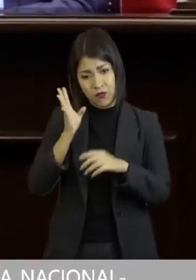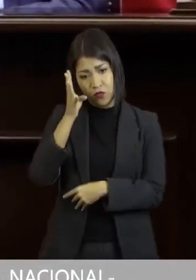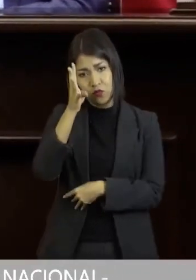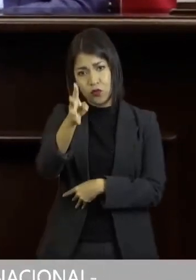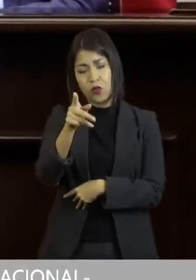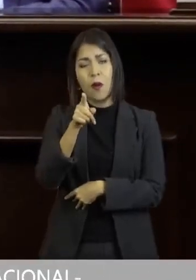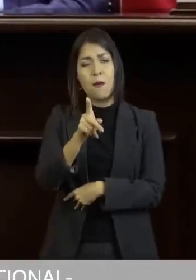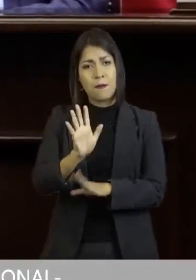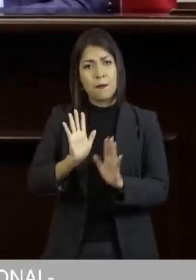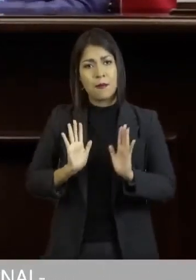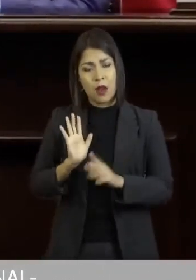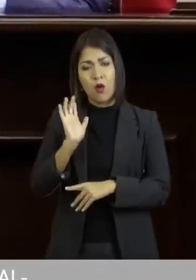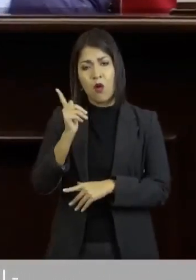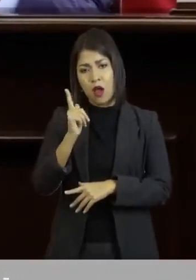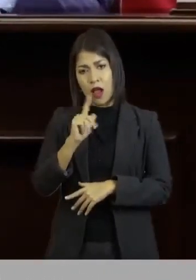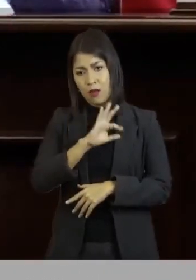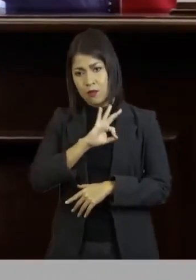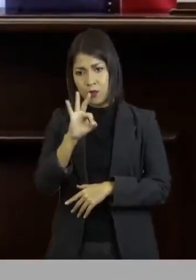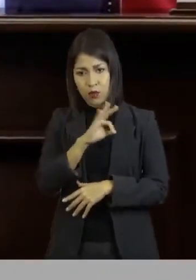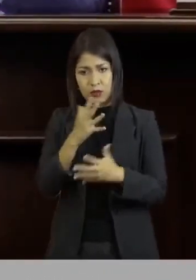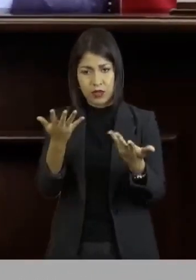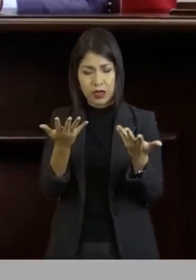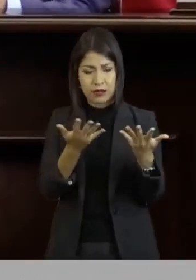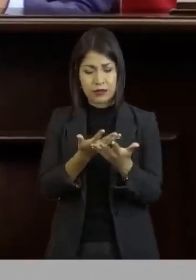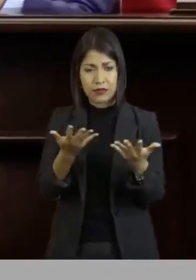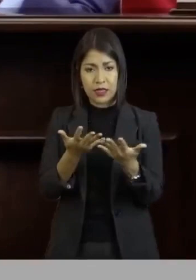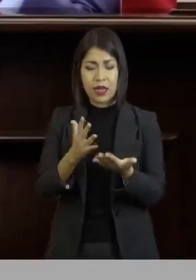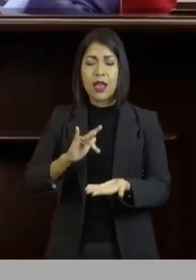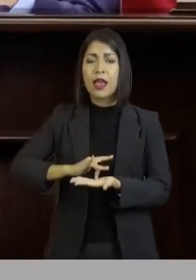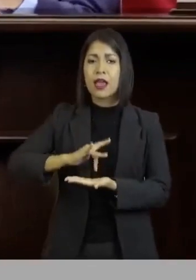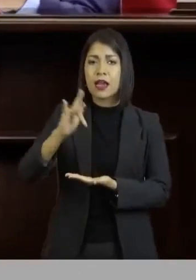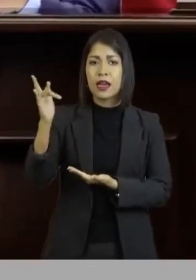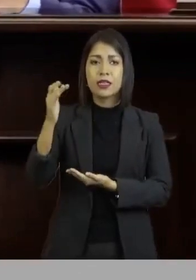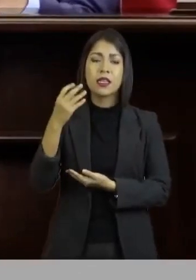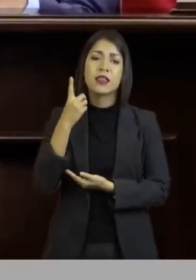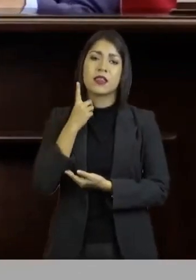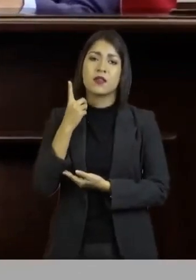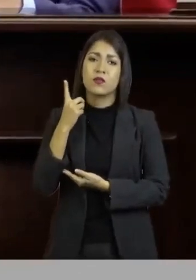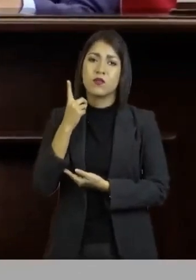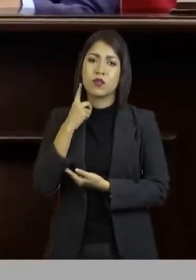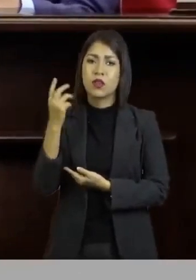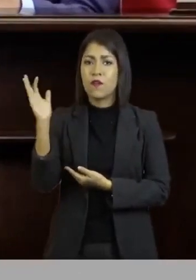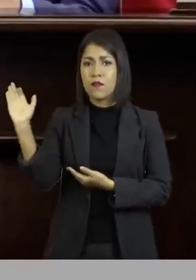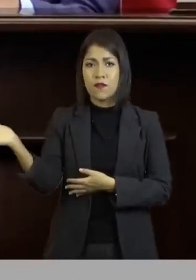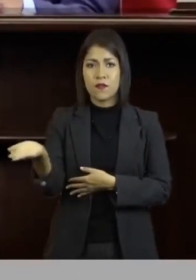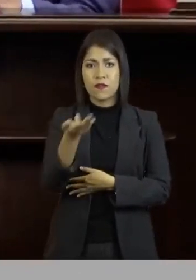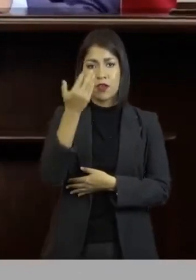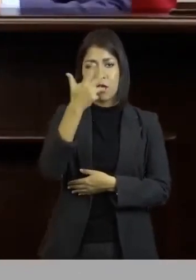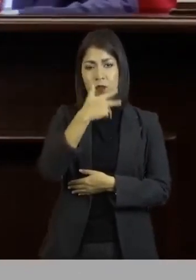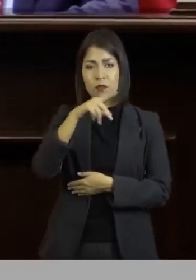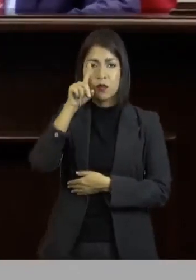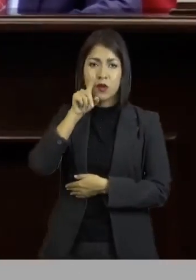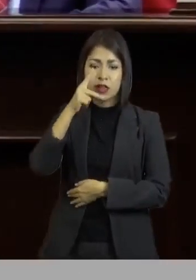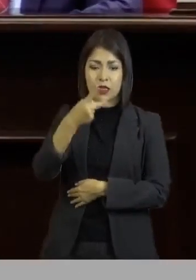Terminaría agradeciéndoles a las y los legisladores federales de